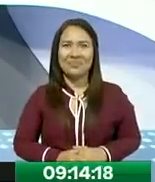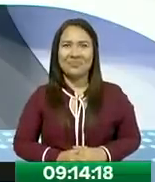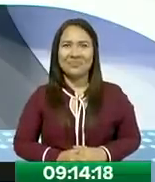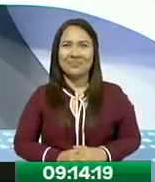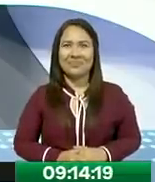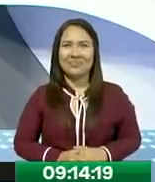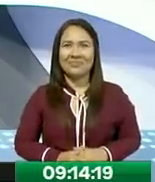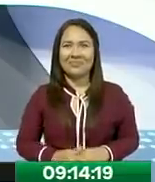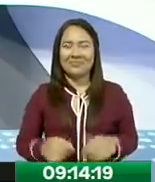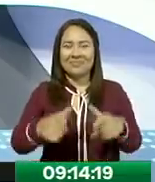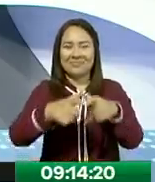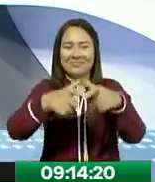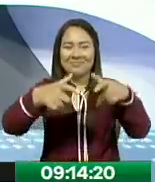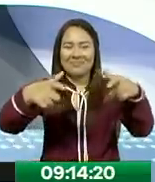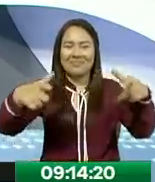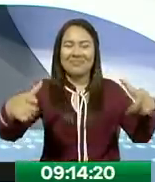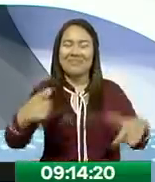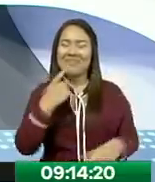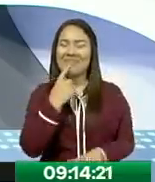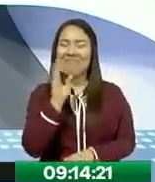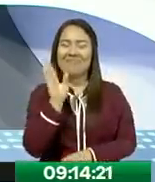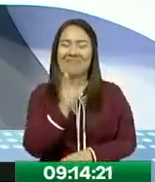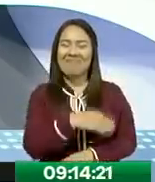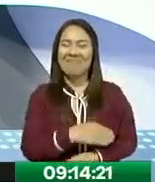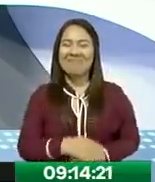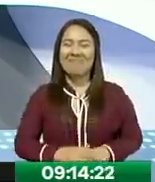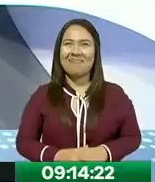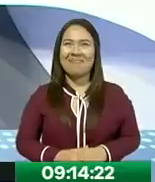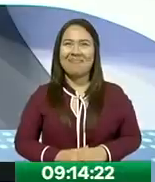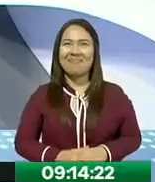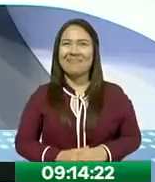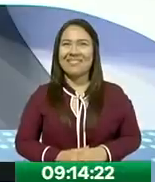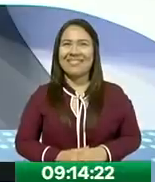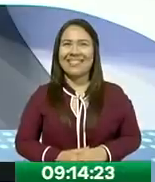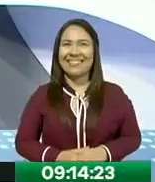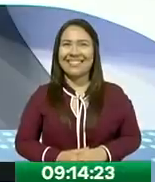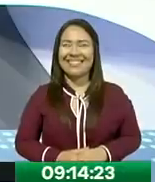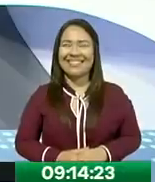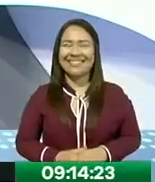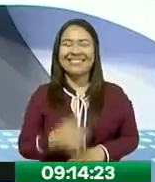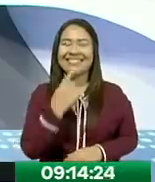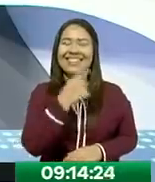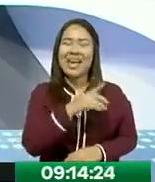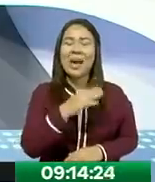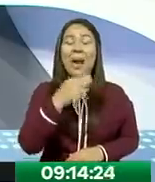Tuca, sí, dice que... Ella misma dice. Tuca. Tucota.